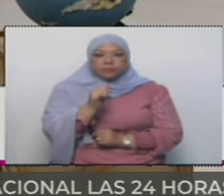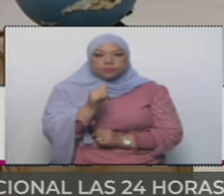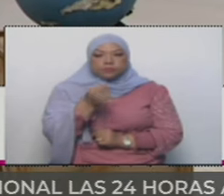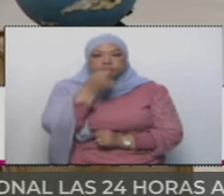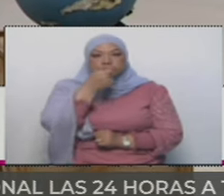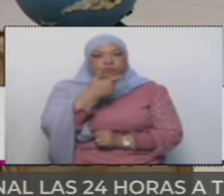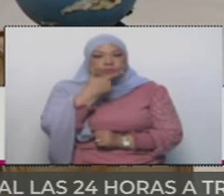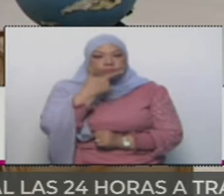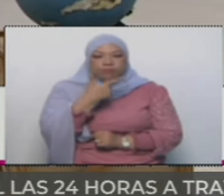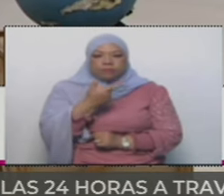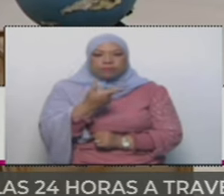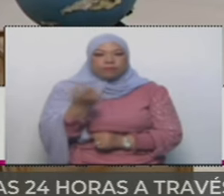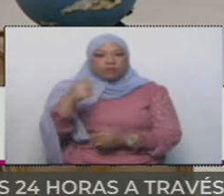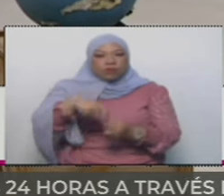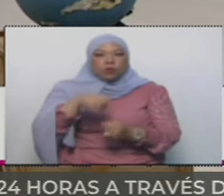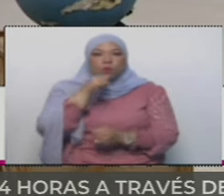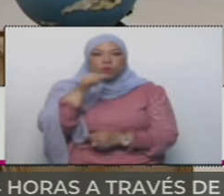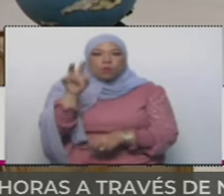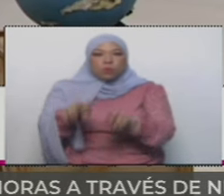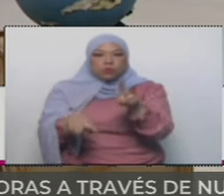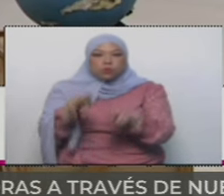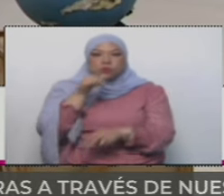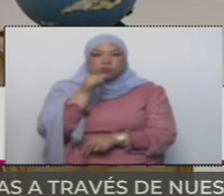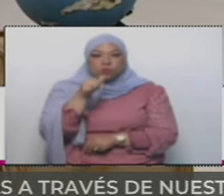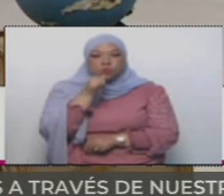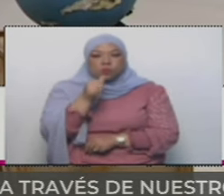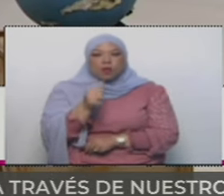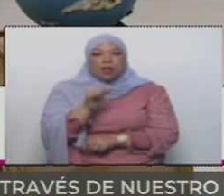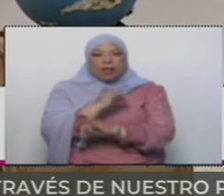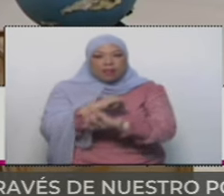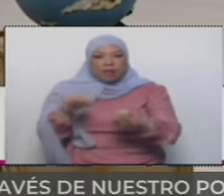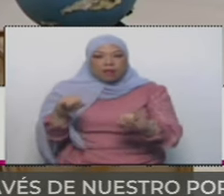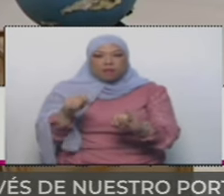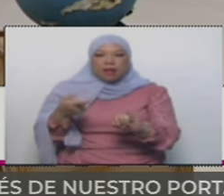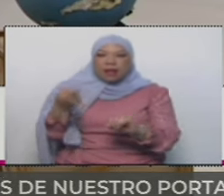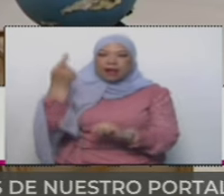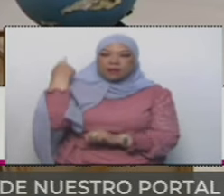nutrida. Esta exposición debió haber terminado ayer,